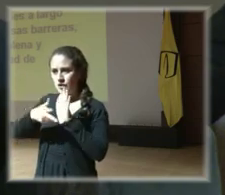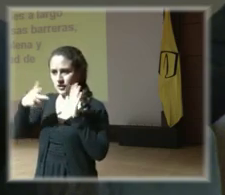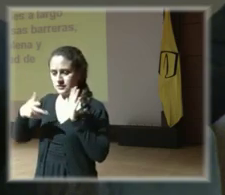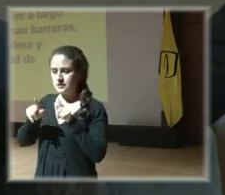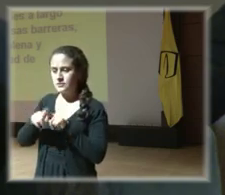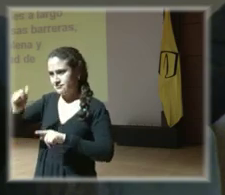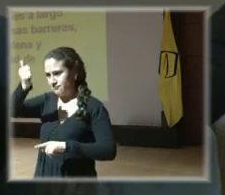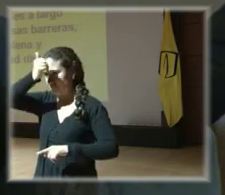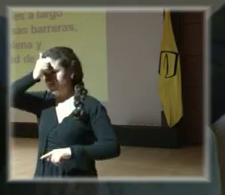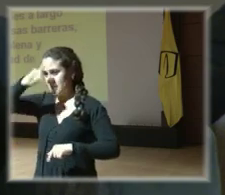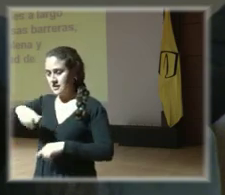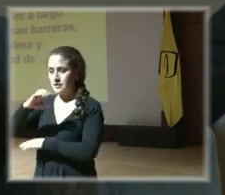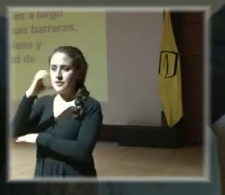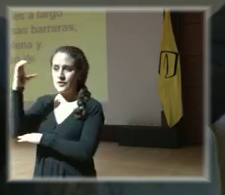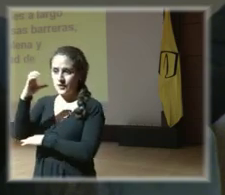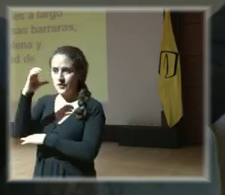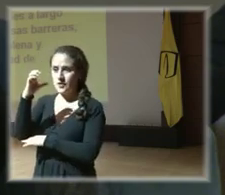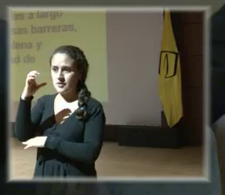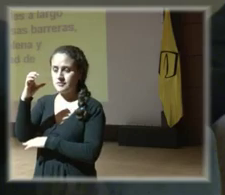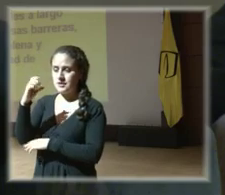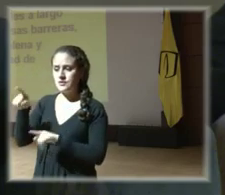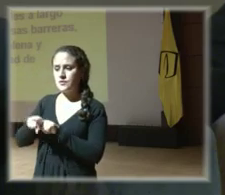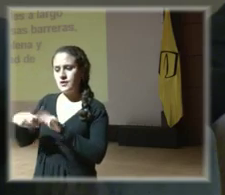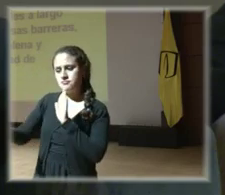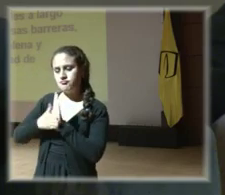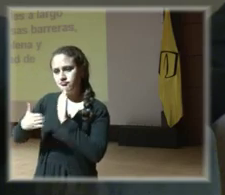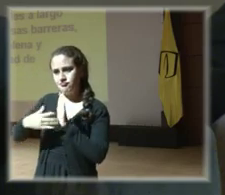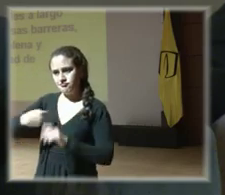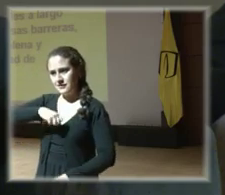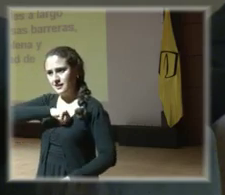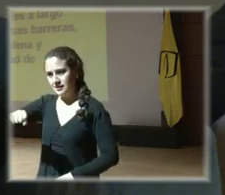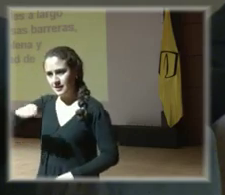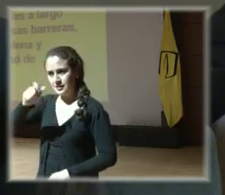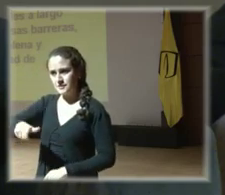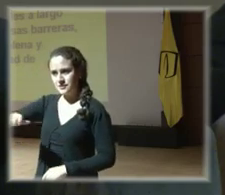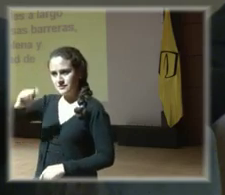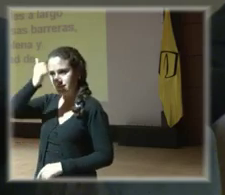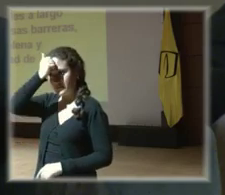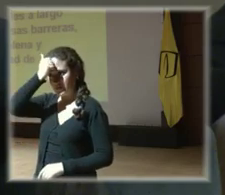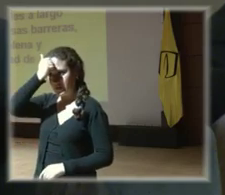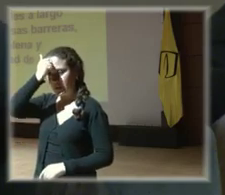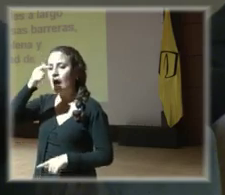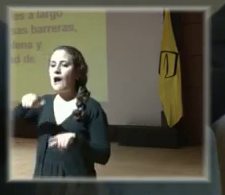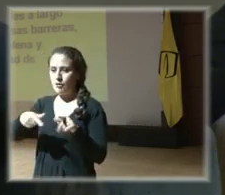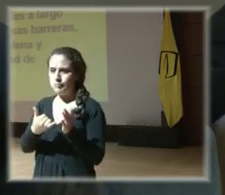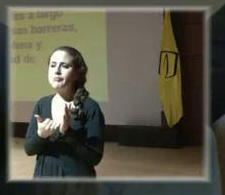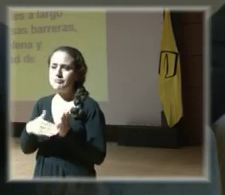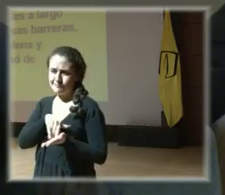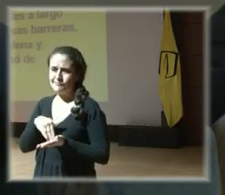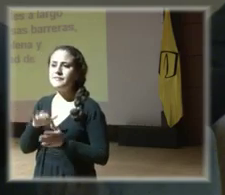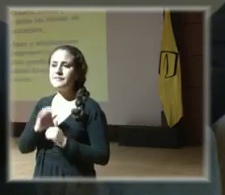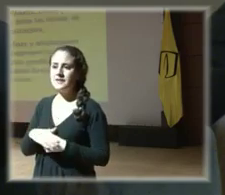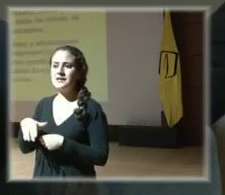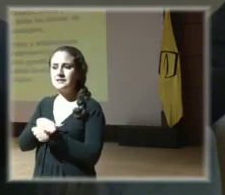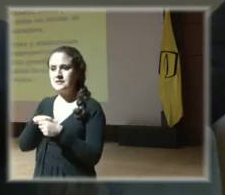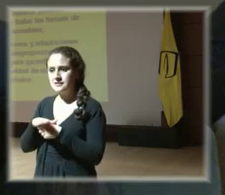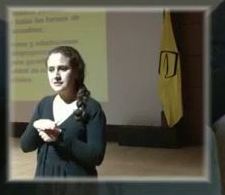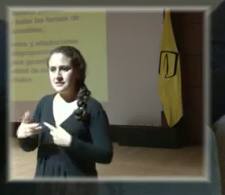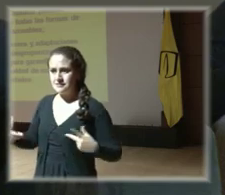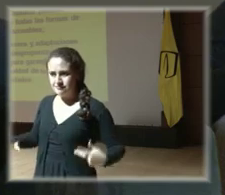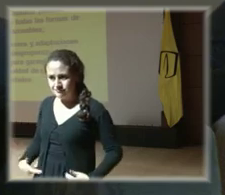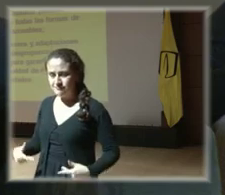tribunal que por excelencia en Colombia ha sido el garante de los derechos fundamentales, se presentan inconsistencias, en el caso de la esterilización